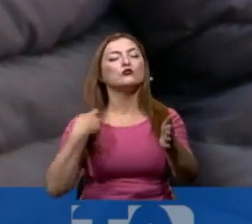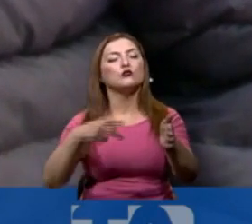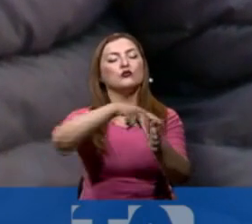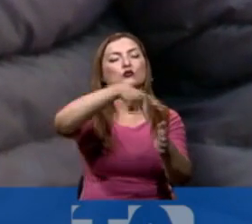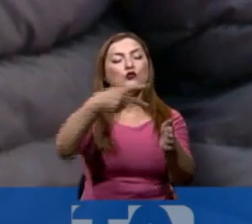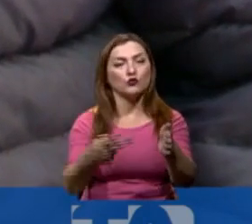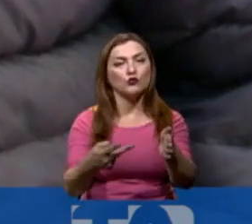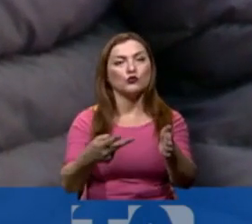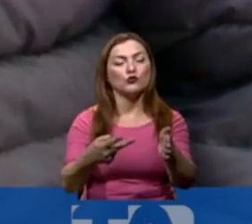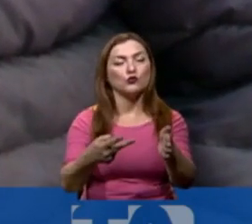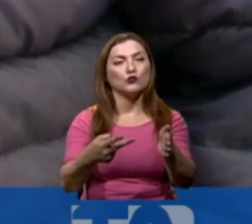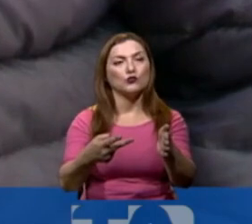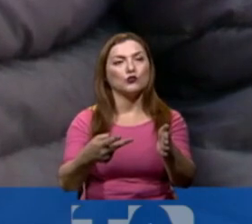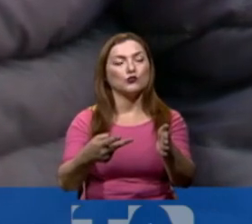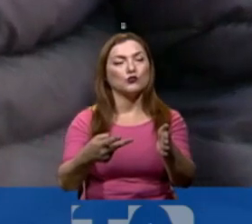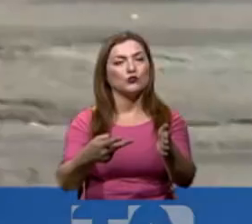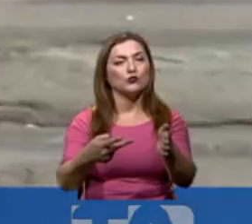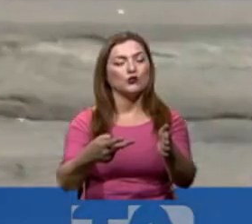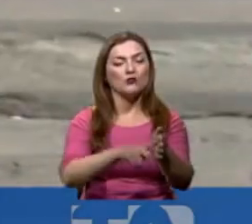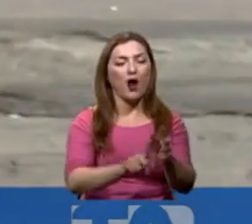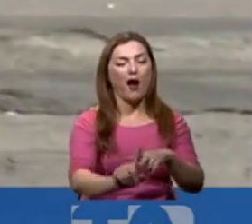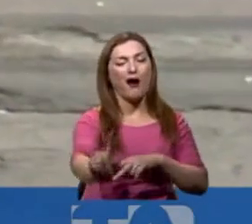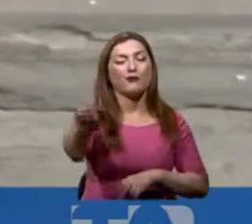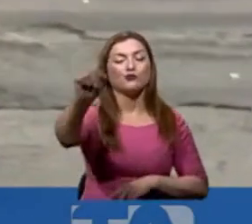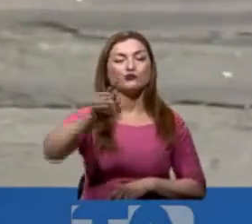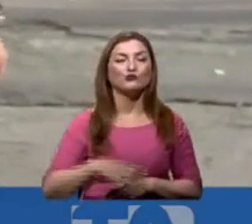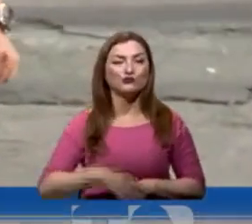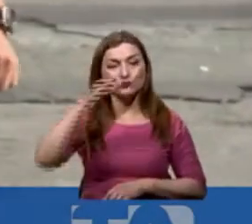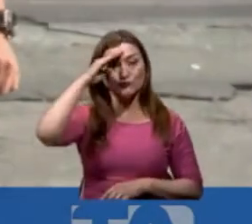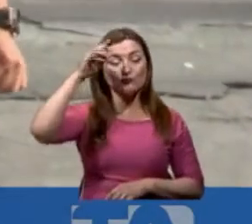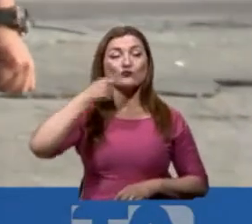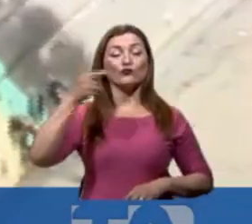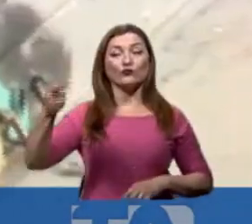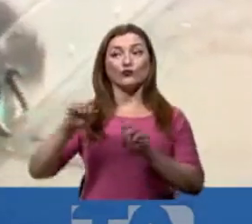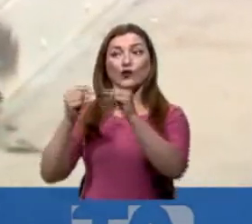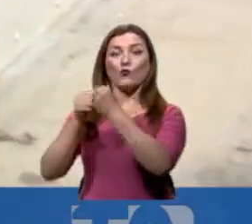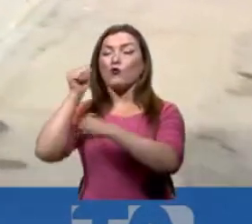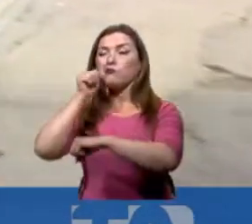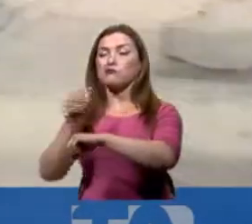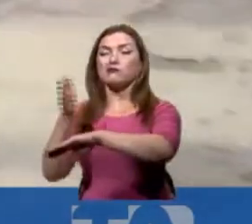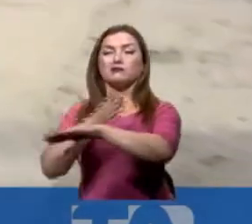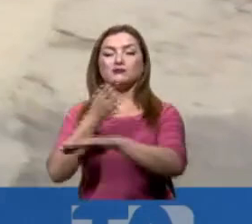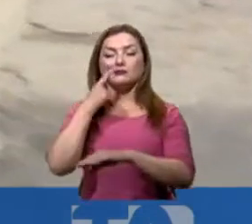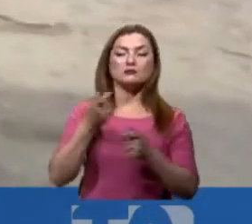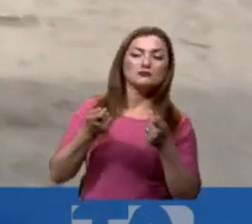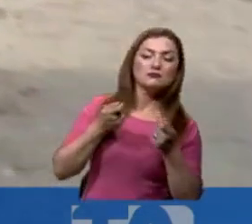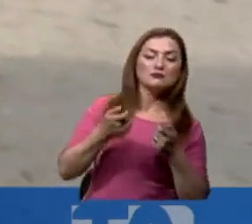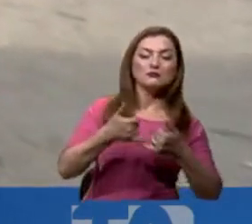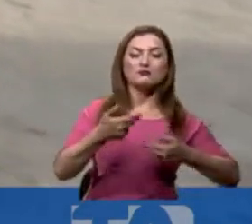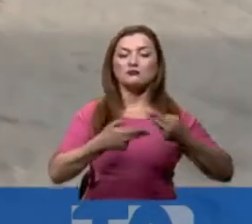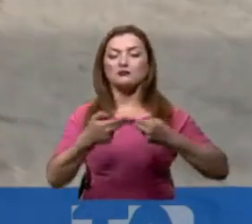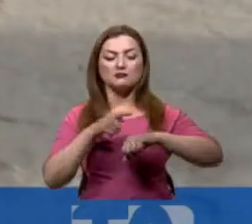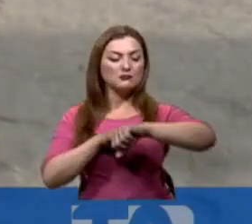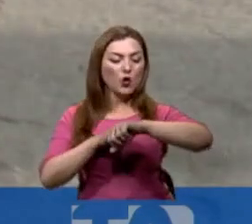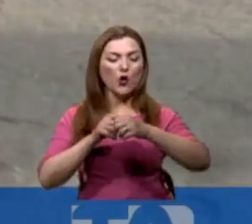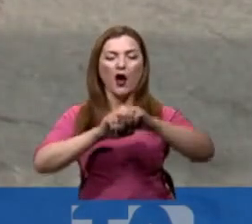se logra fugar. Según la policía, los delincuentes habrían estudiado previamente las operaciones del establecimiento.